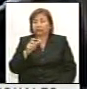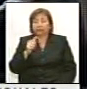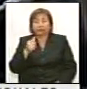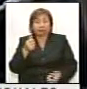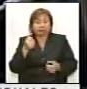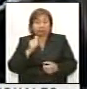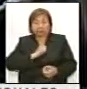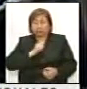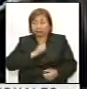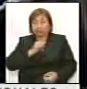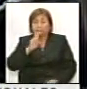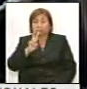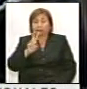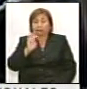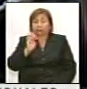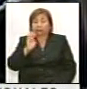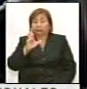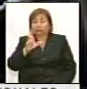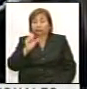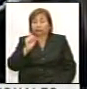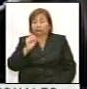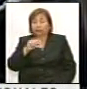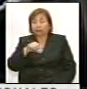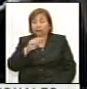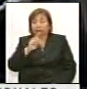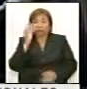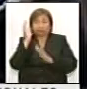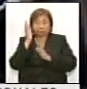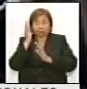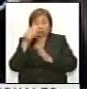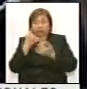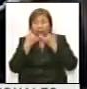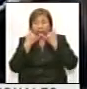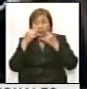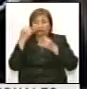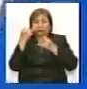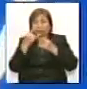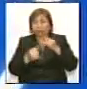parlamentario Javier Velázquez Quesquén está a cargo de sustentar el informe final.